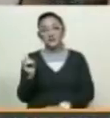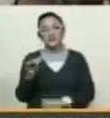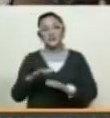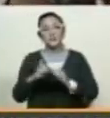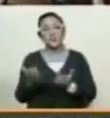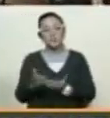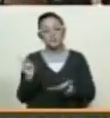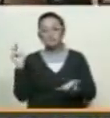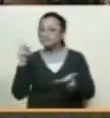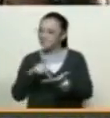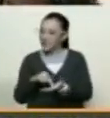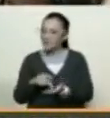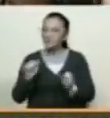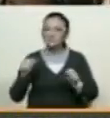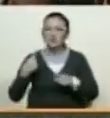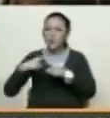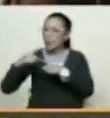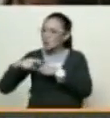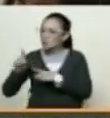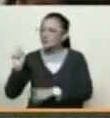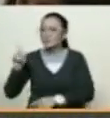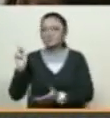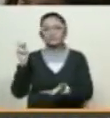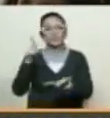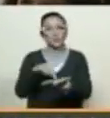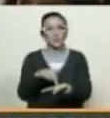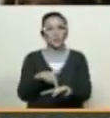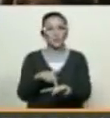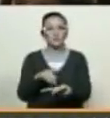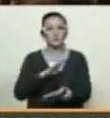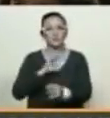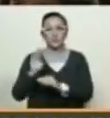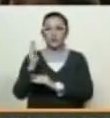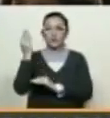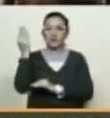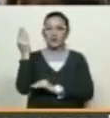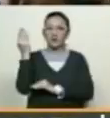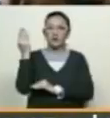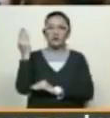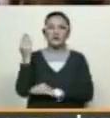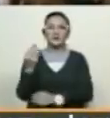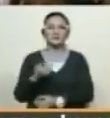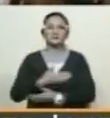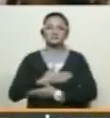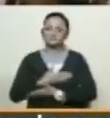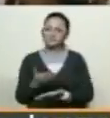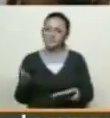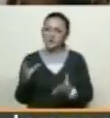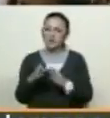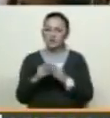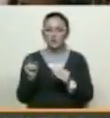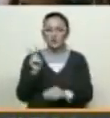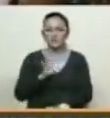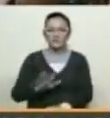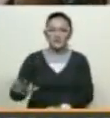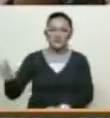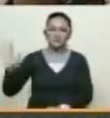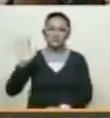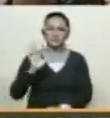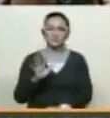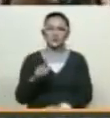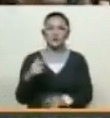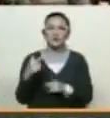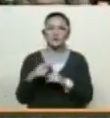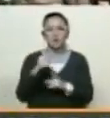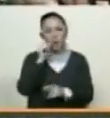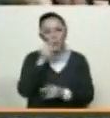Vamos a ir hasta allá también y hacia otros destinos que tiene el estado Lara para ofrecerle a los venezolanas, a los venezolanos y a todos